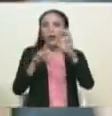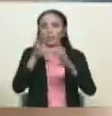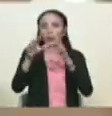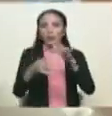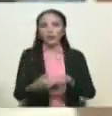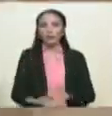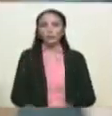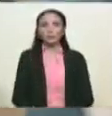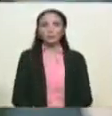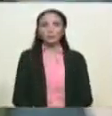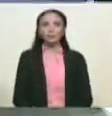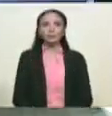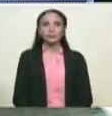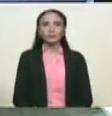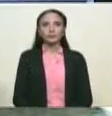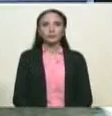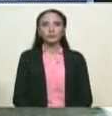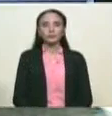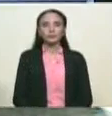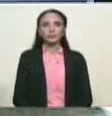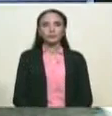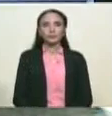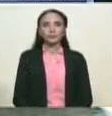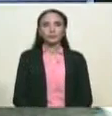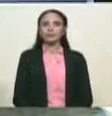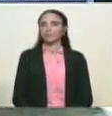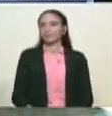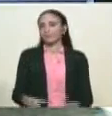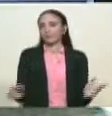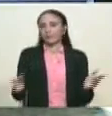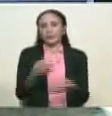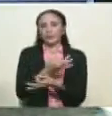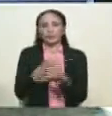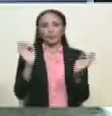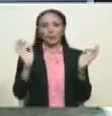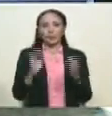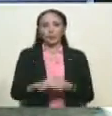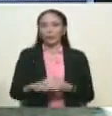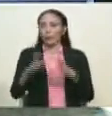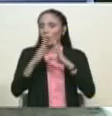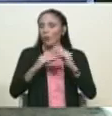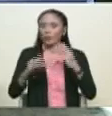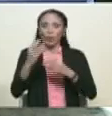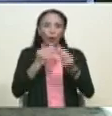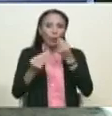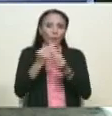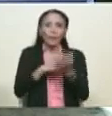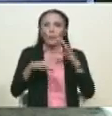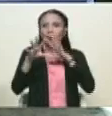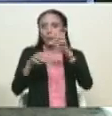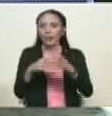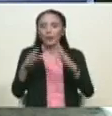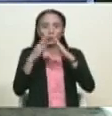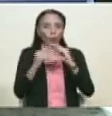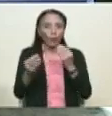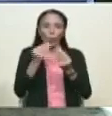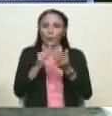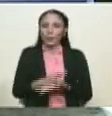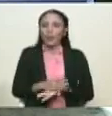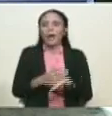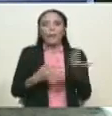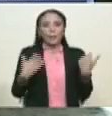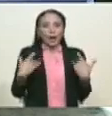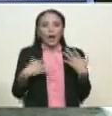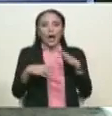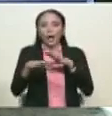no tiene nada que envidiarle y diría más, muy superior a todo el alimento para animales que se ha importado y que